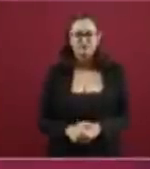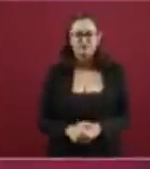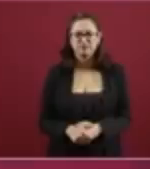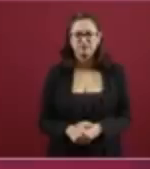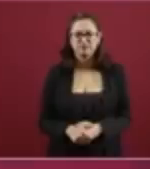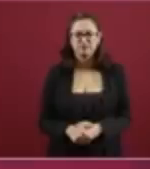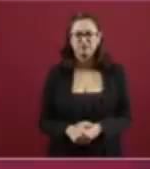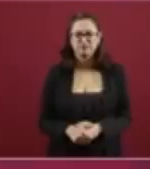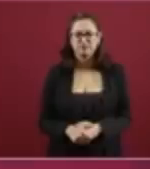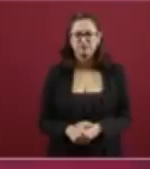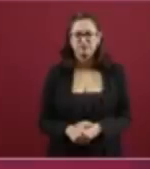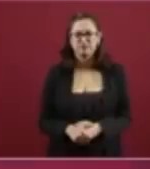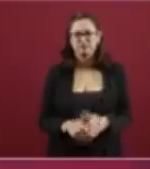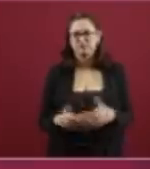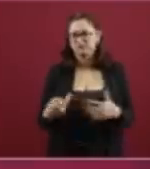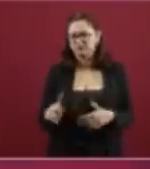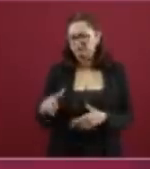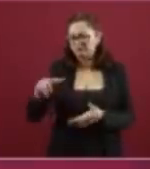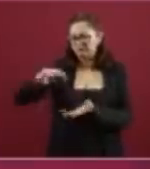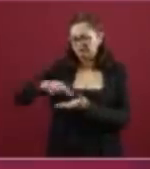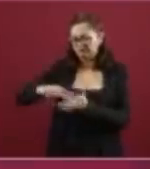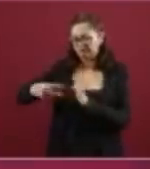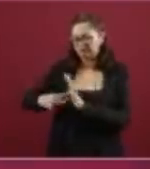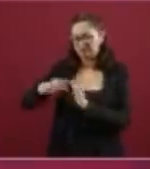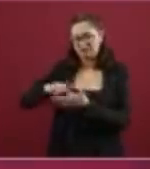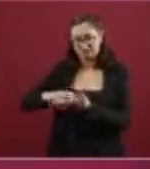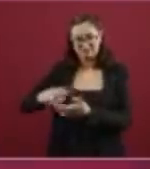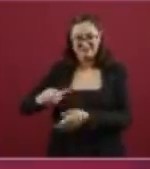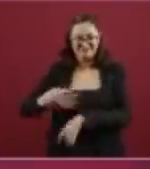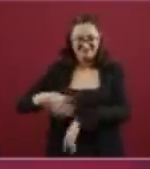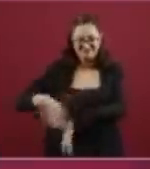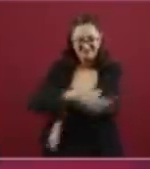las ingenierías, sobre todo la ingeniería civil, empezó a bajar.